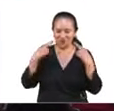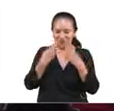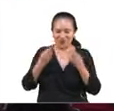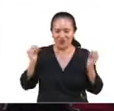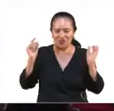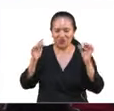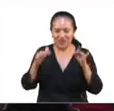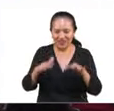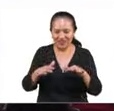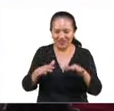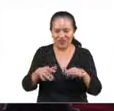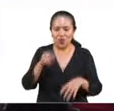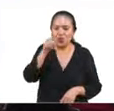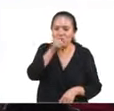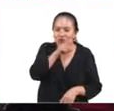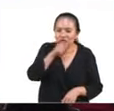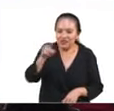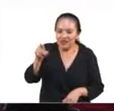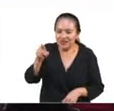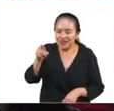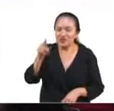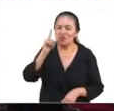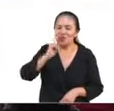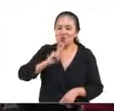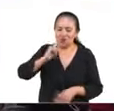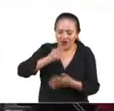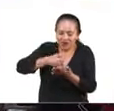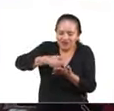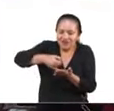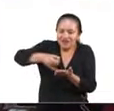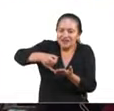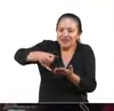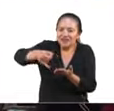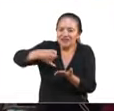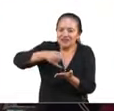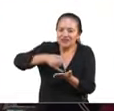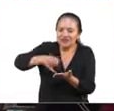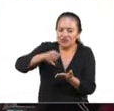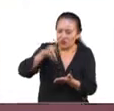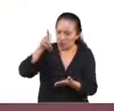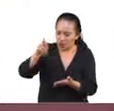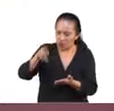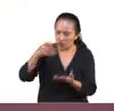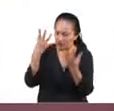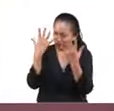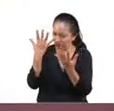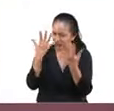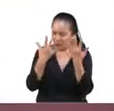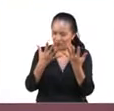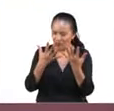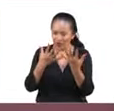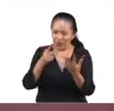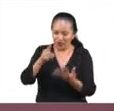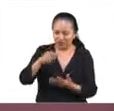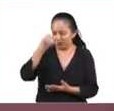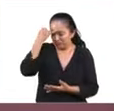Ustedes son sembradoras que con sus manos,